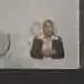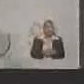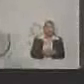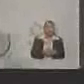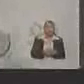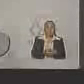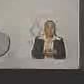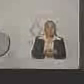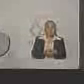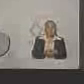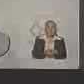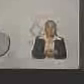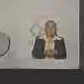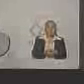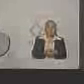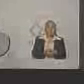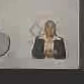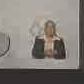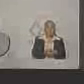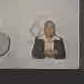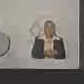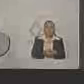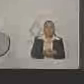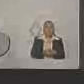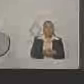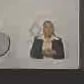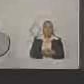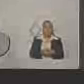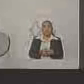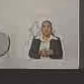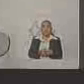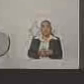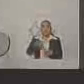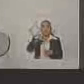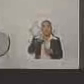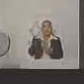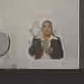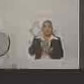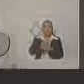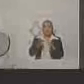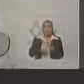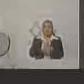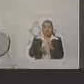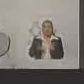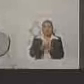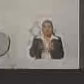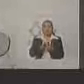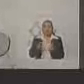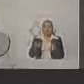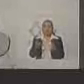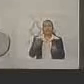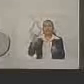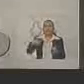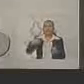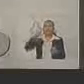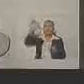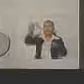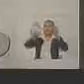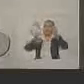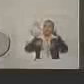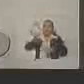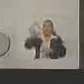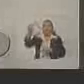Te hablaba de tres ejes. El segundo de ellos es de participación ciudadana. Y dentro de las tres líneas de acción